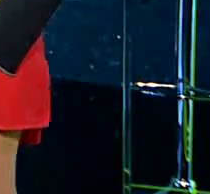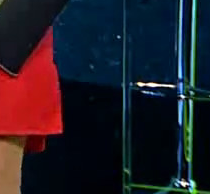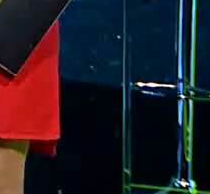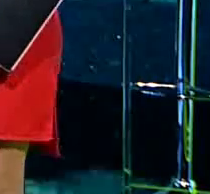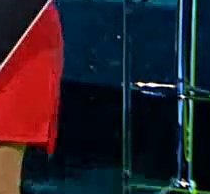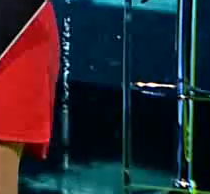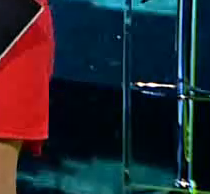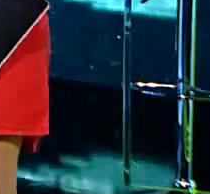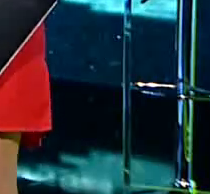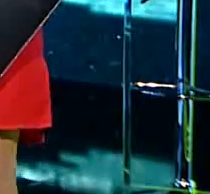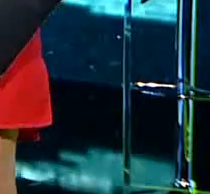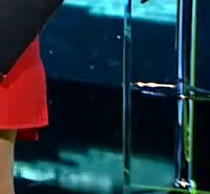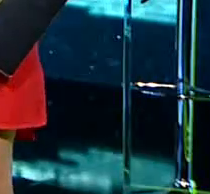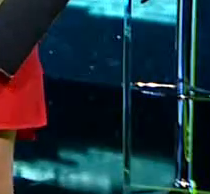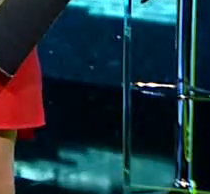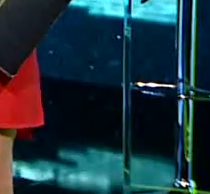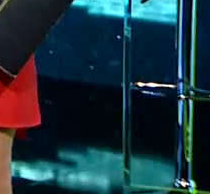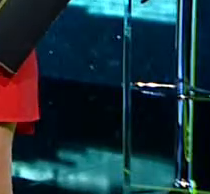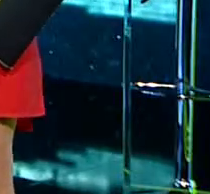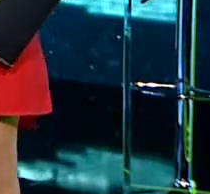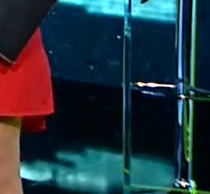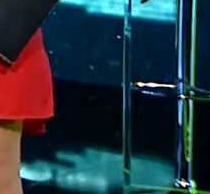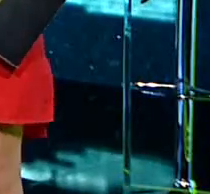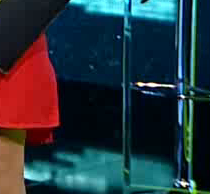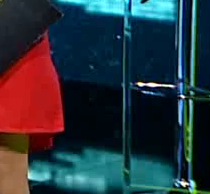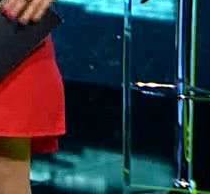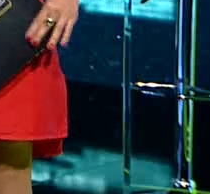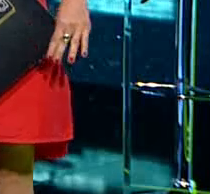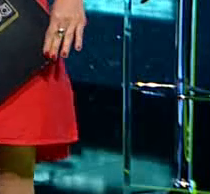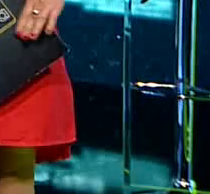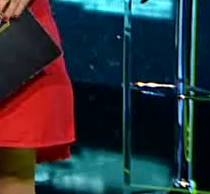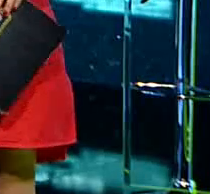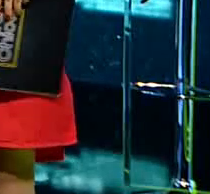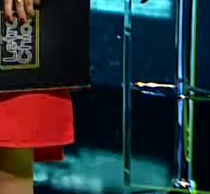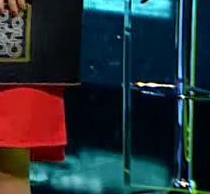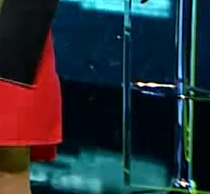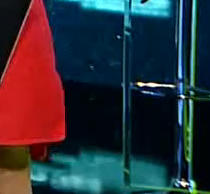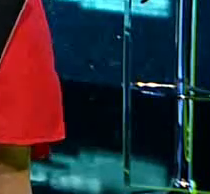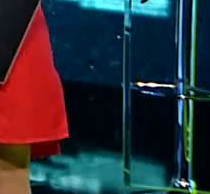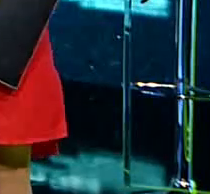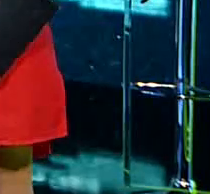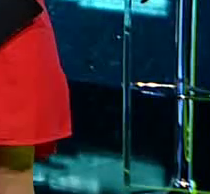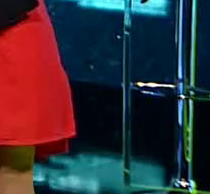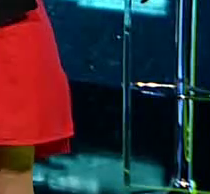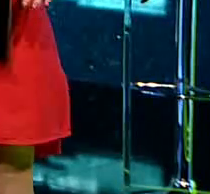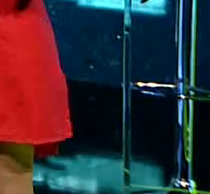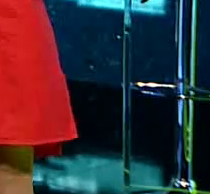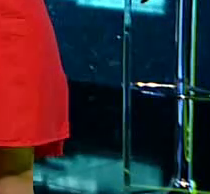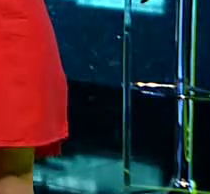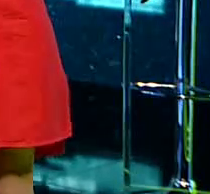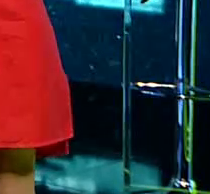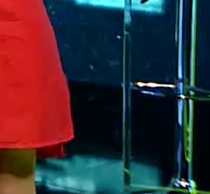llegar a crear 10.000 puestos de trabajo con la industria del cáñamo? Estas son algunas de las preguntas que nos vamos a plantear en la letra chica de hoy con